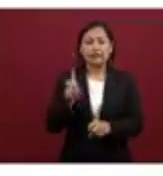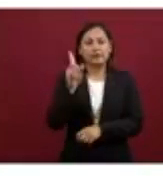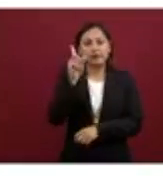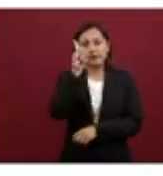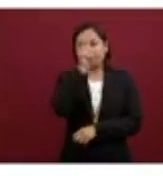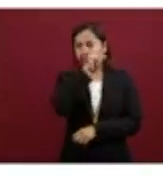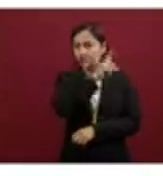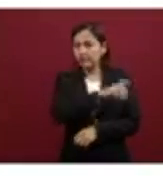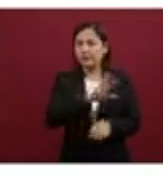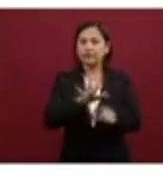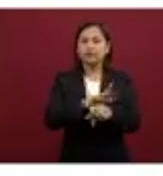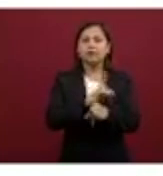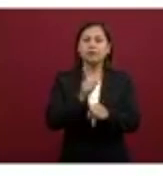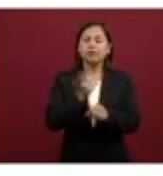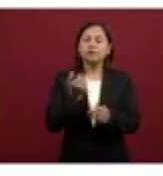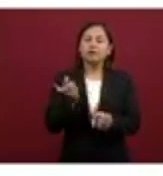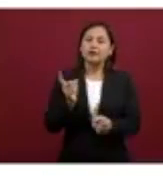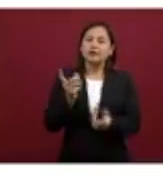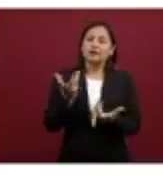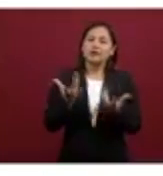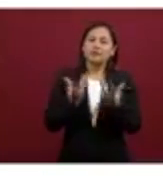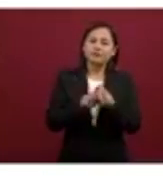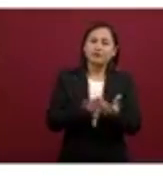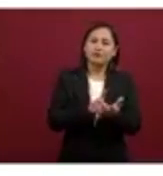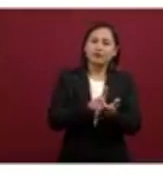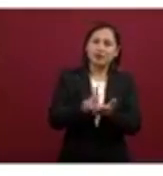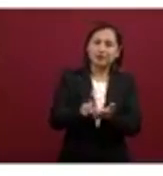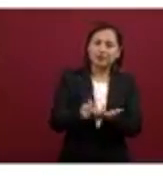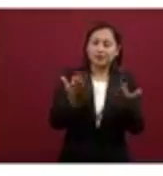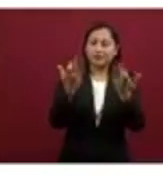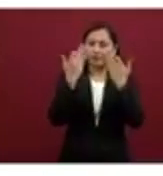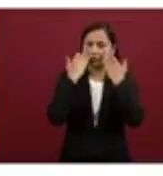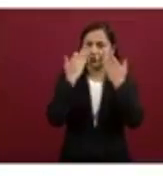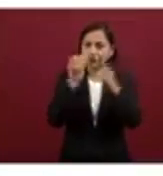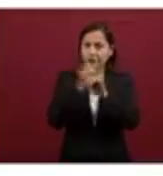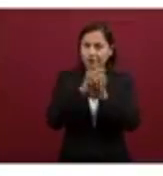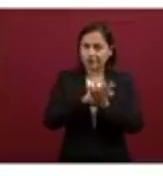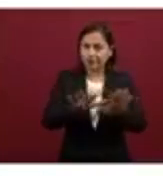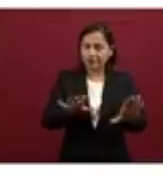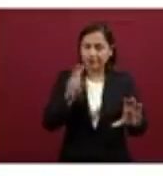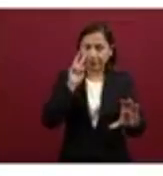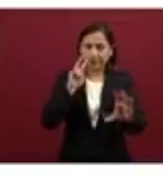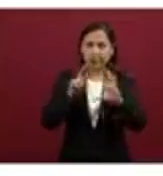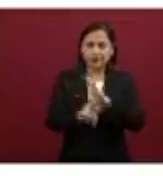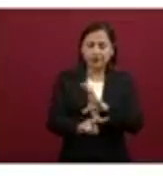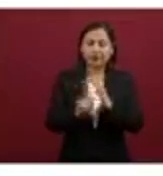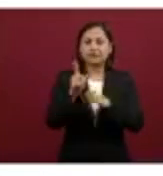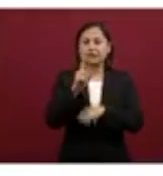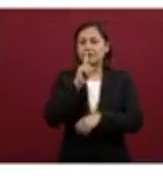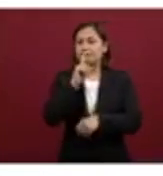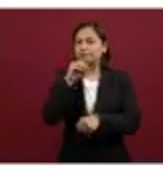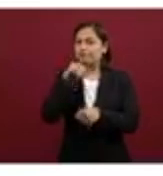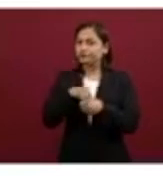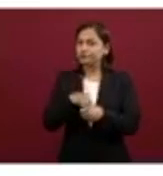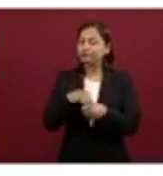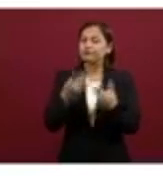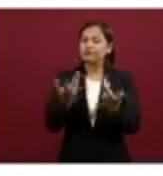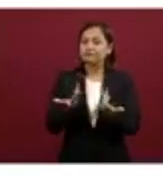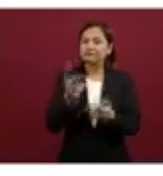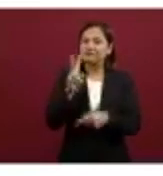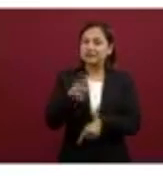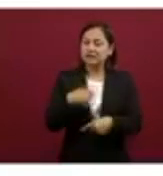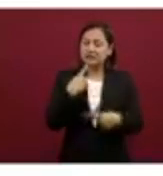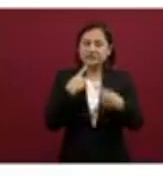de evolución, de principios de transparencia, de evolución de hacia el secreto fiscal, cómo se resuelve todo este tema,